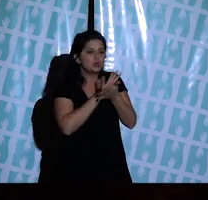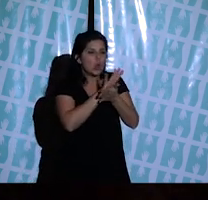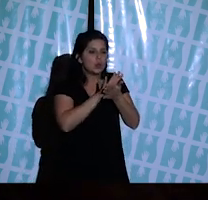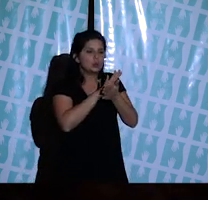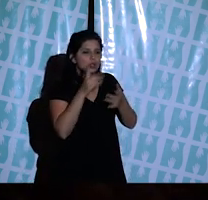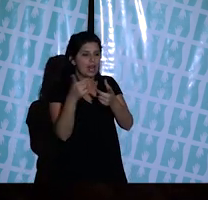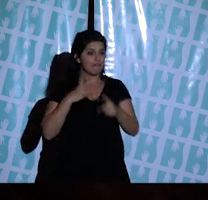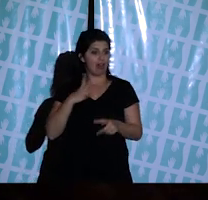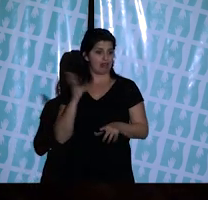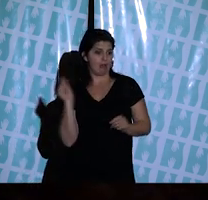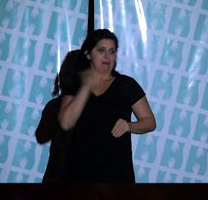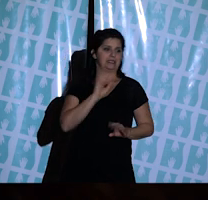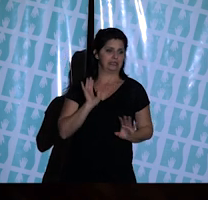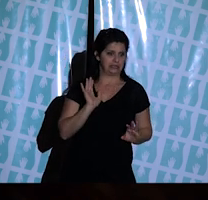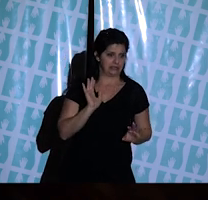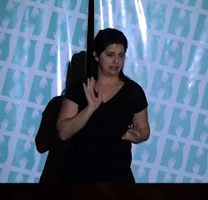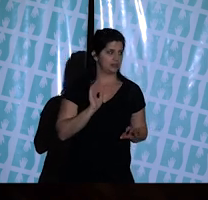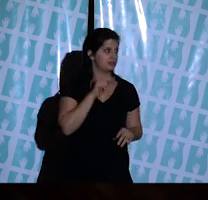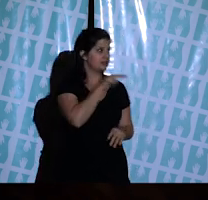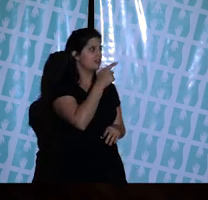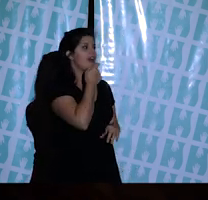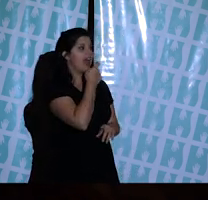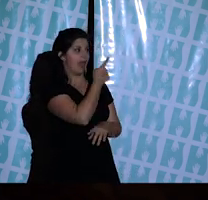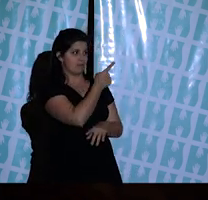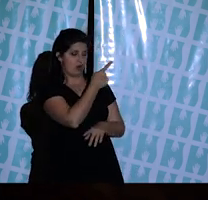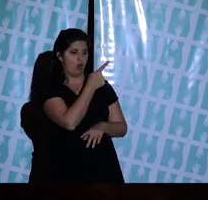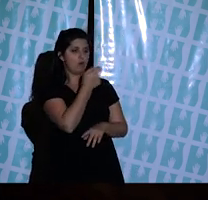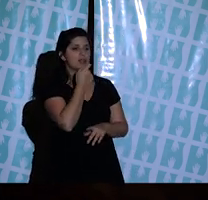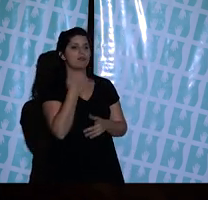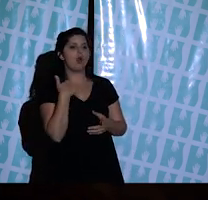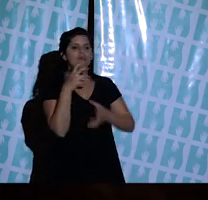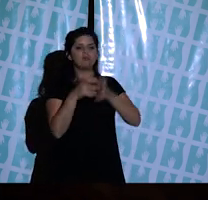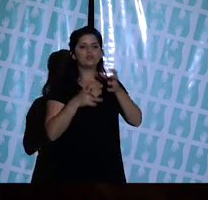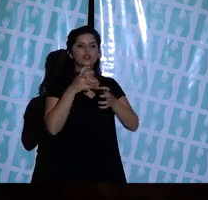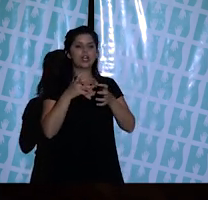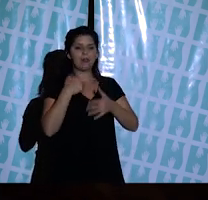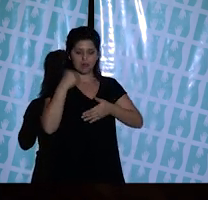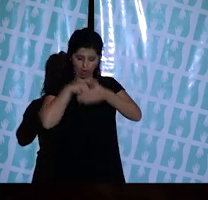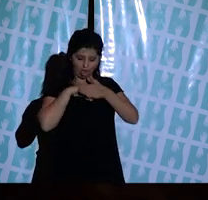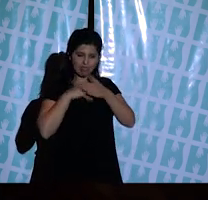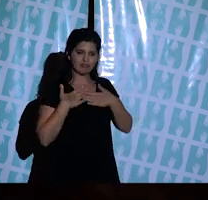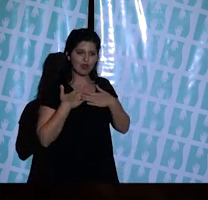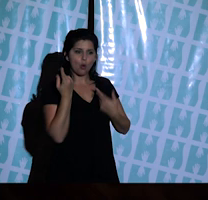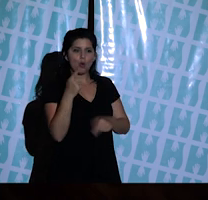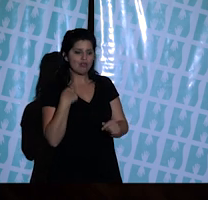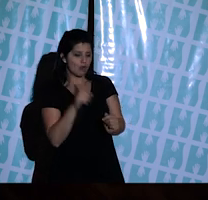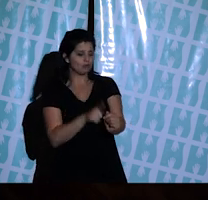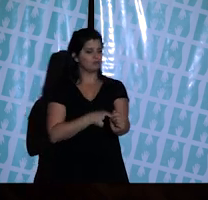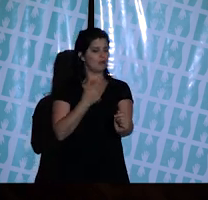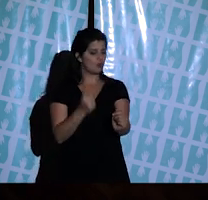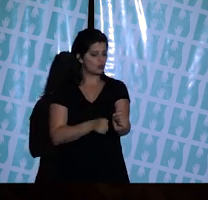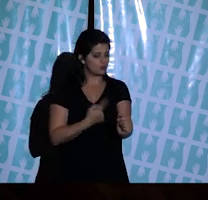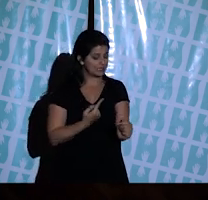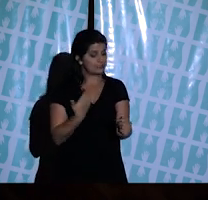Esto sería un poco el ejemplo de cómo funcionamos nosotros frente a una conducta con un potencial